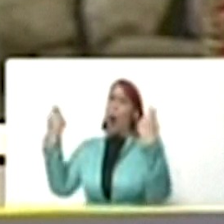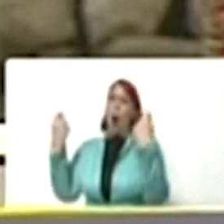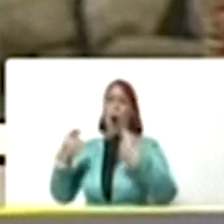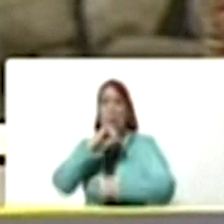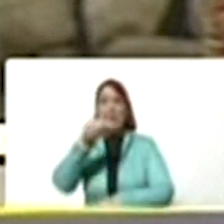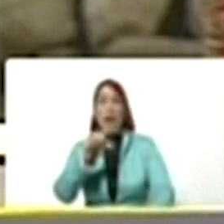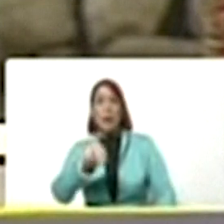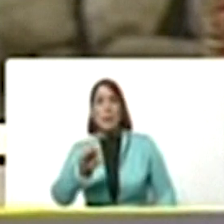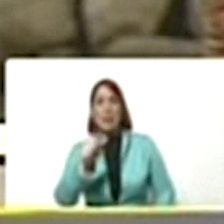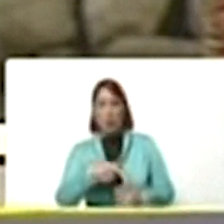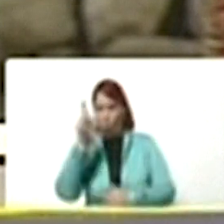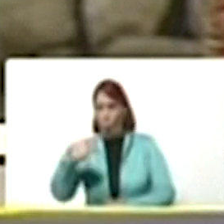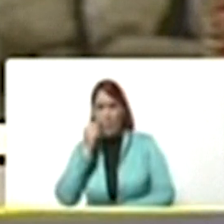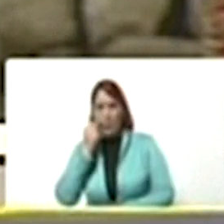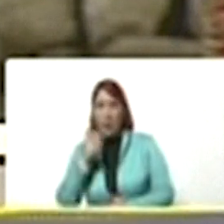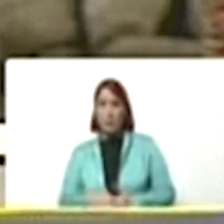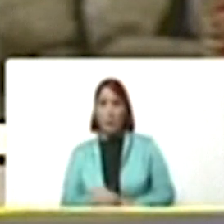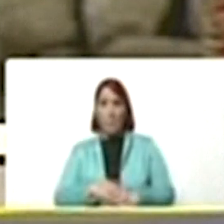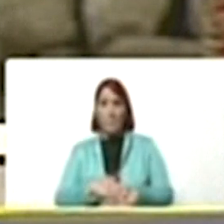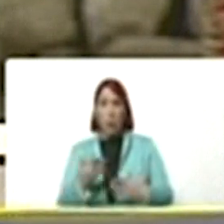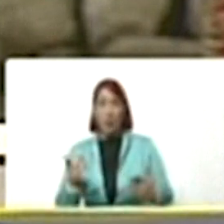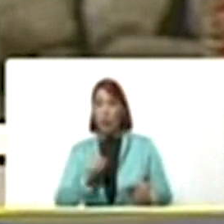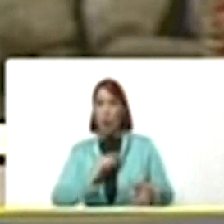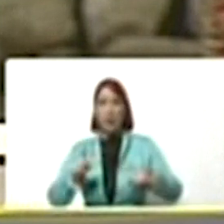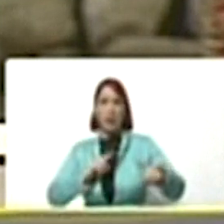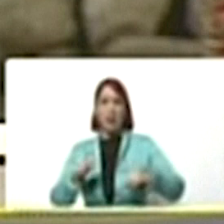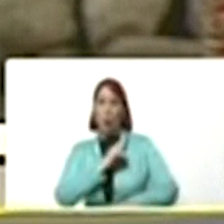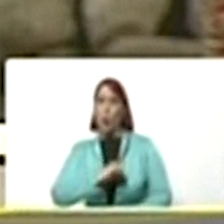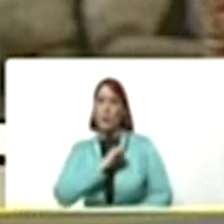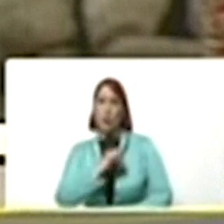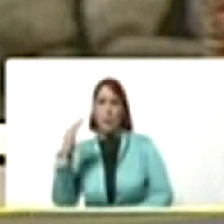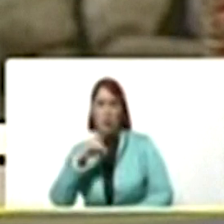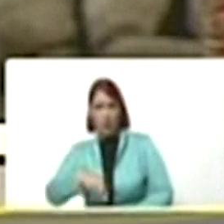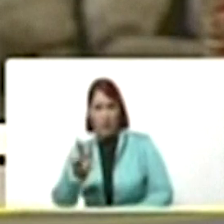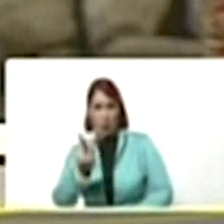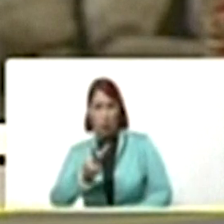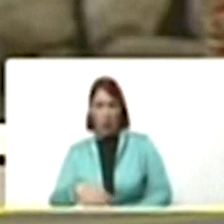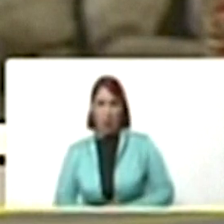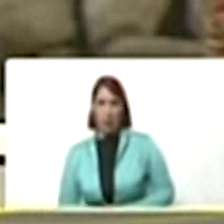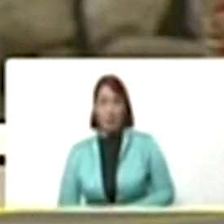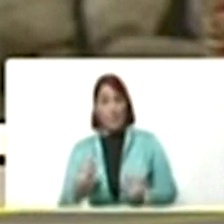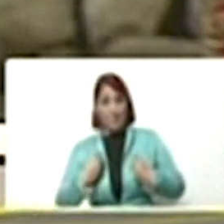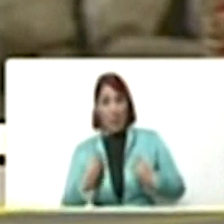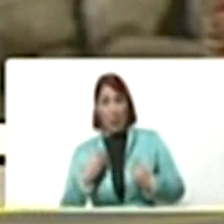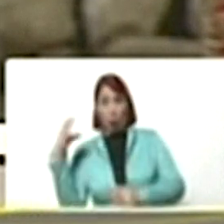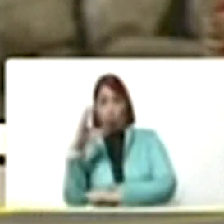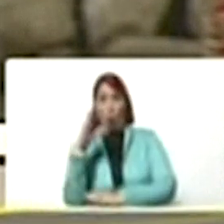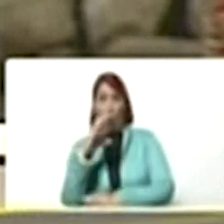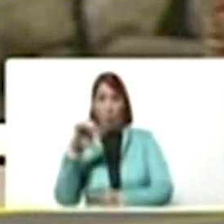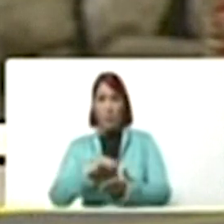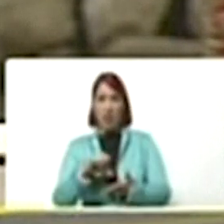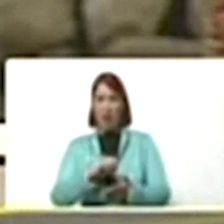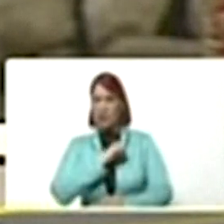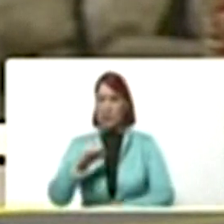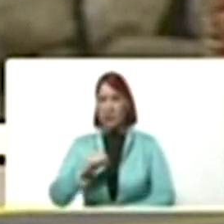sostuvo que aunque se trataba de una reunión secreta el embajador de eeuu para venezuela james story basado en bogotá reveló